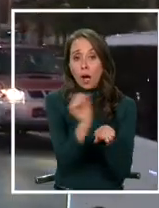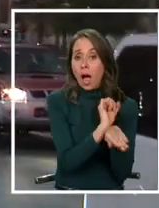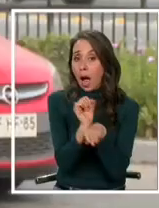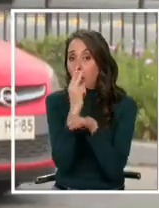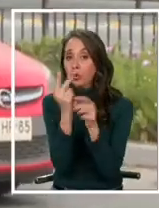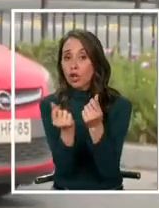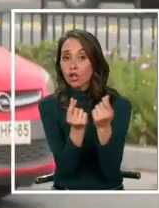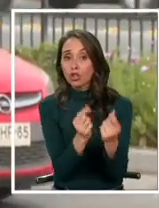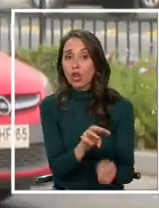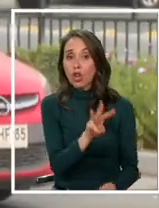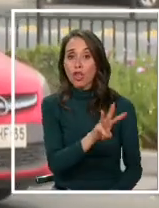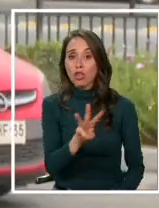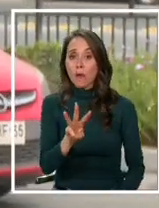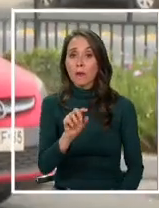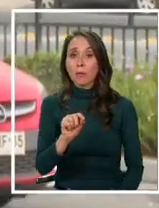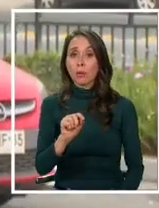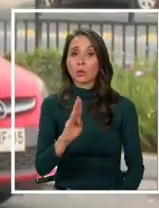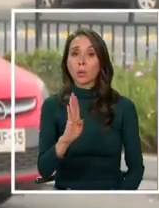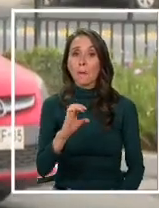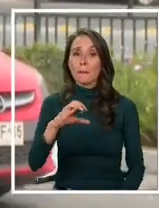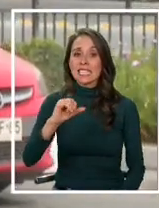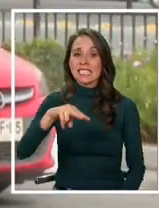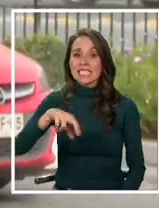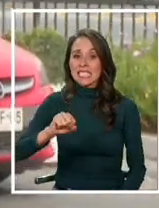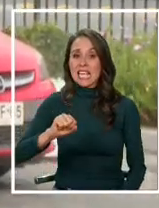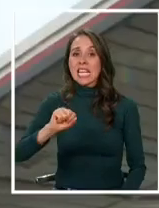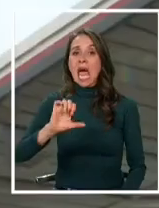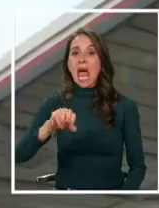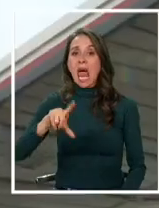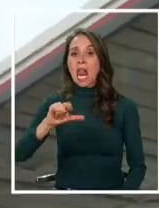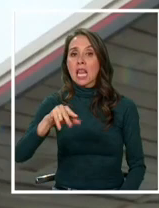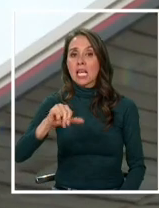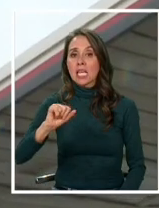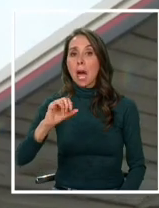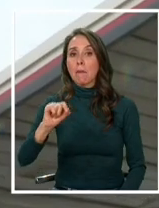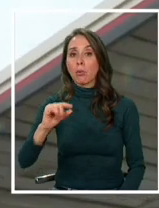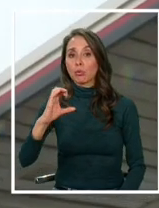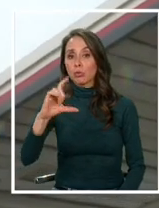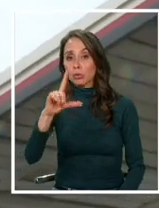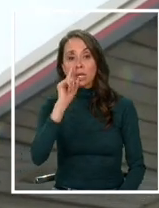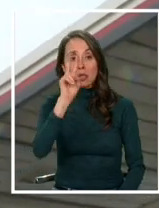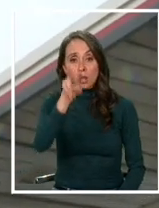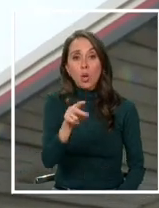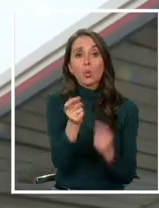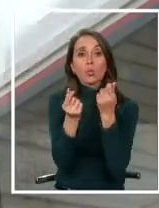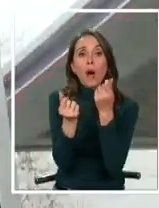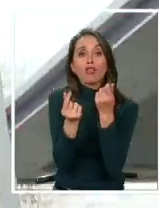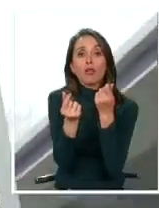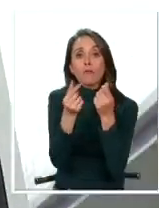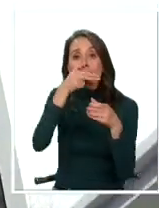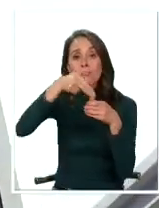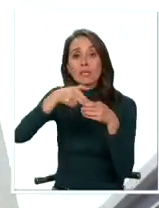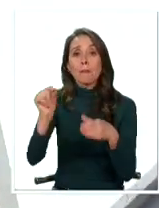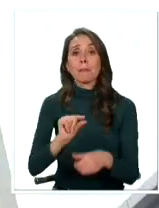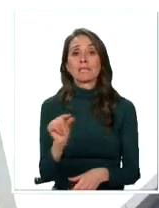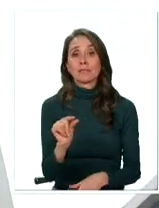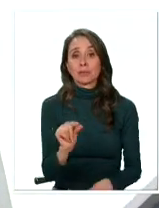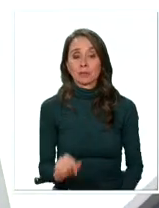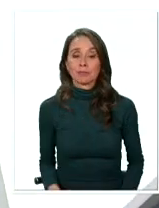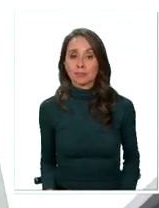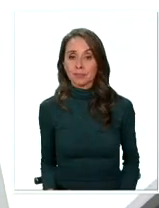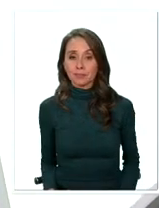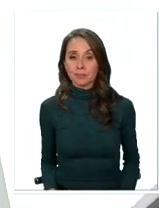sitio www.bencinaenlinea.cl se puede monitorear el precio del combustible más